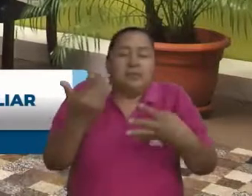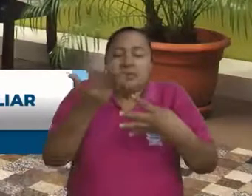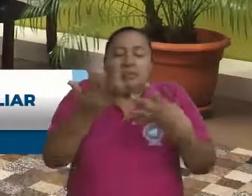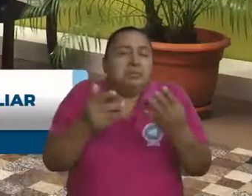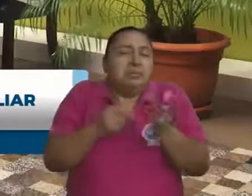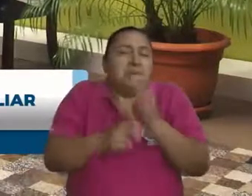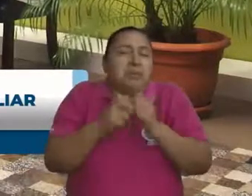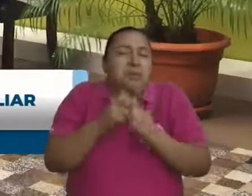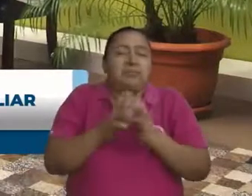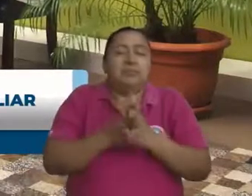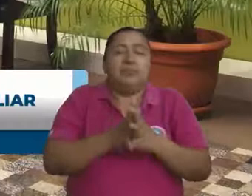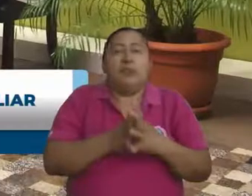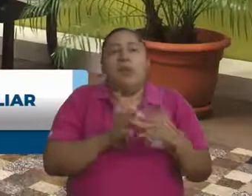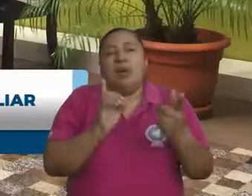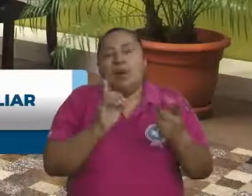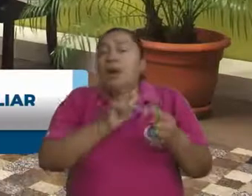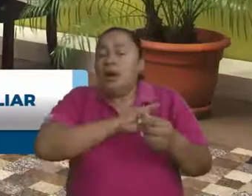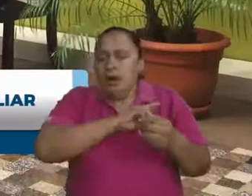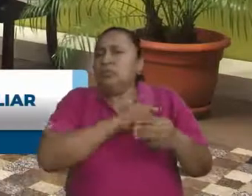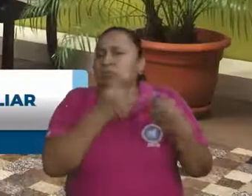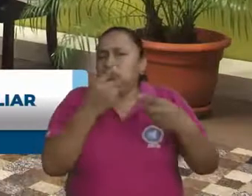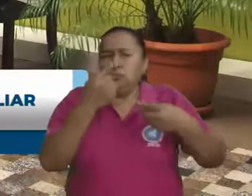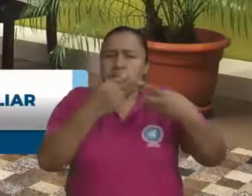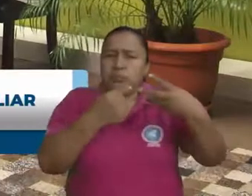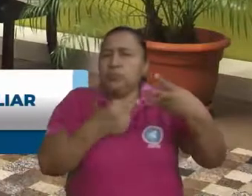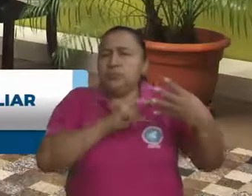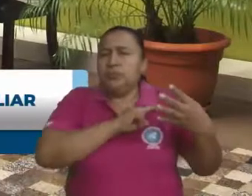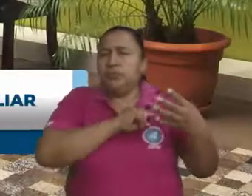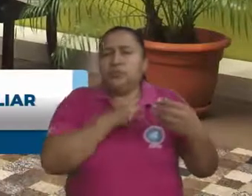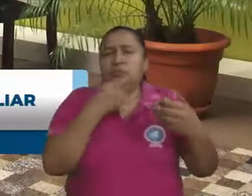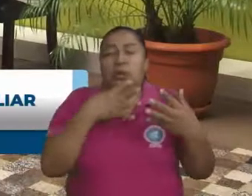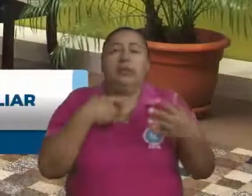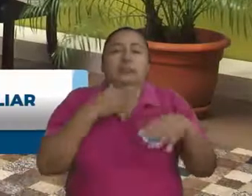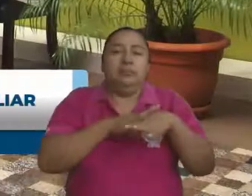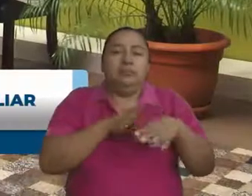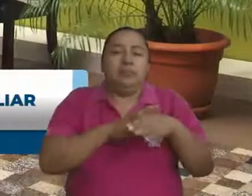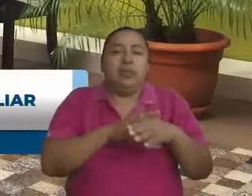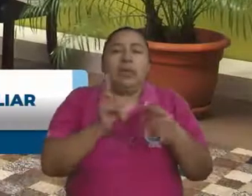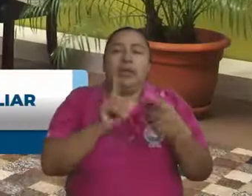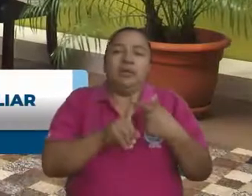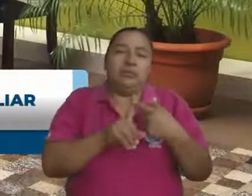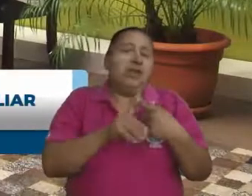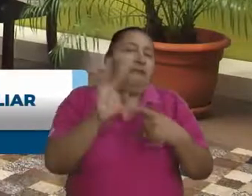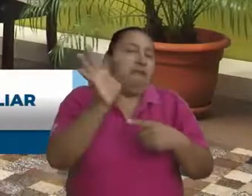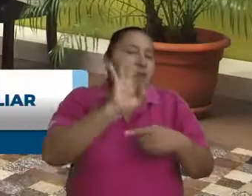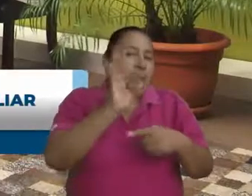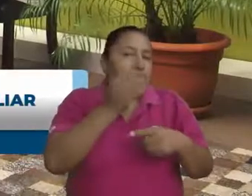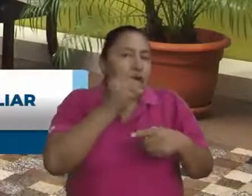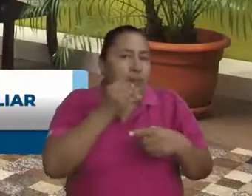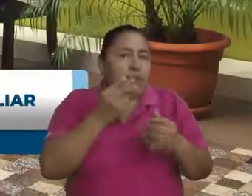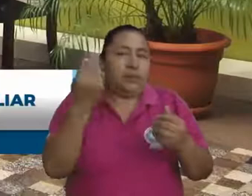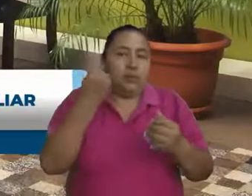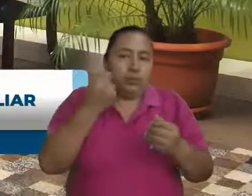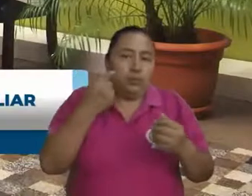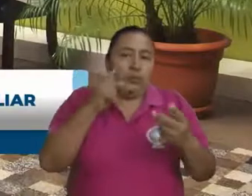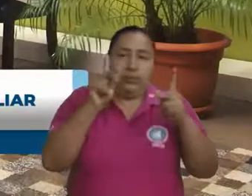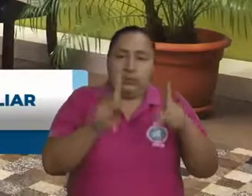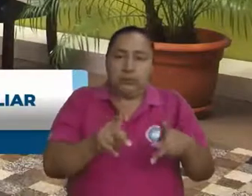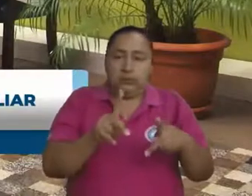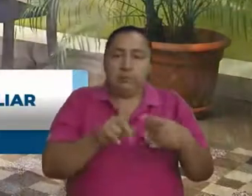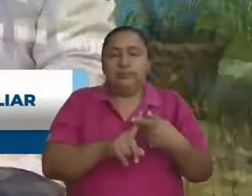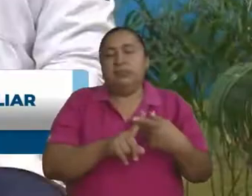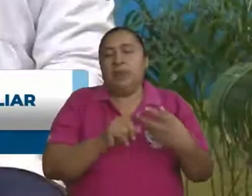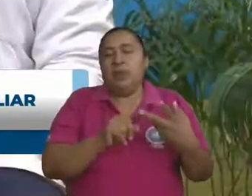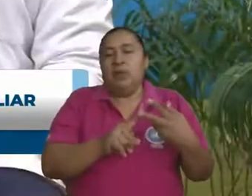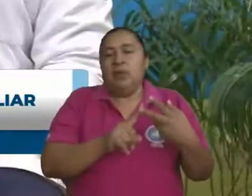inciden? Influyen muchos factores, principalmente el tipo de alimentación que nosotros consumimos,